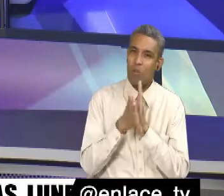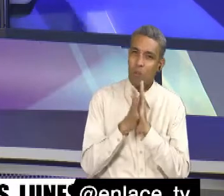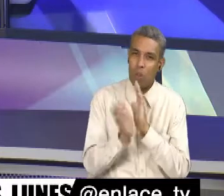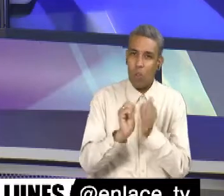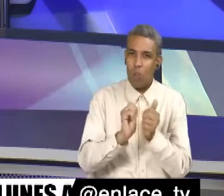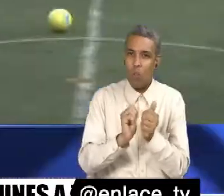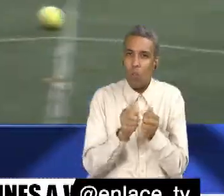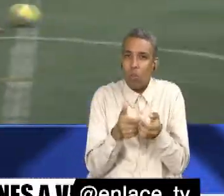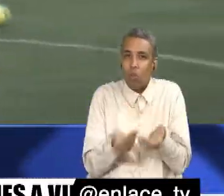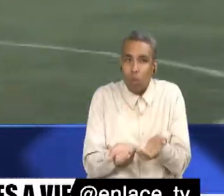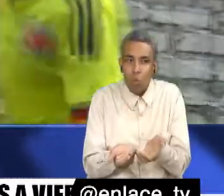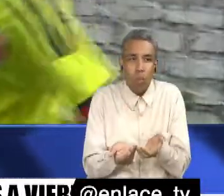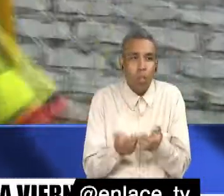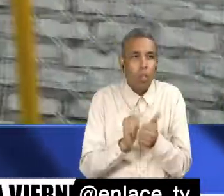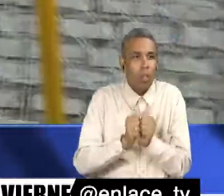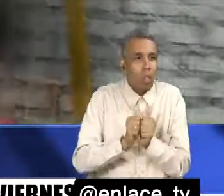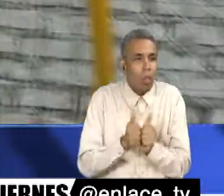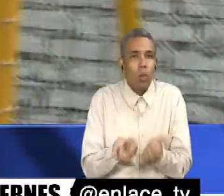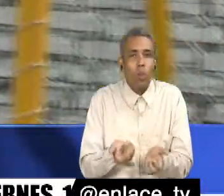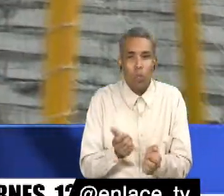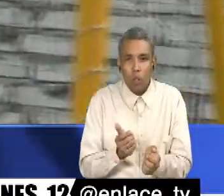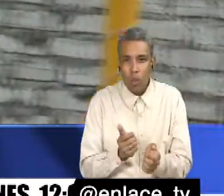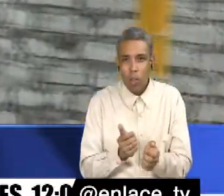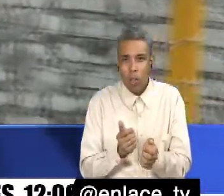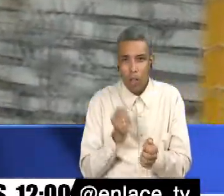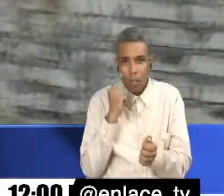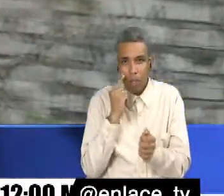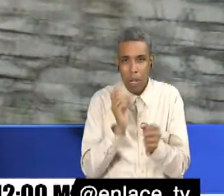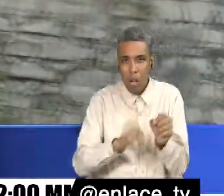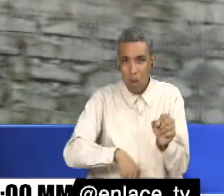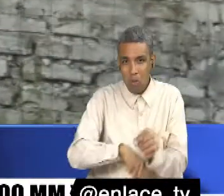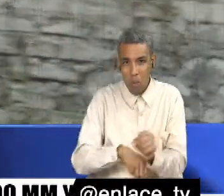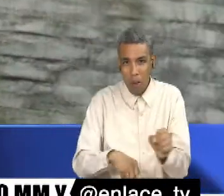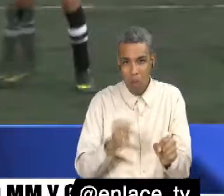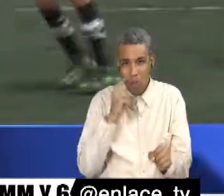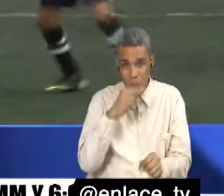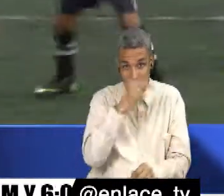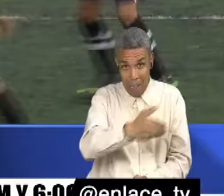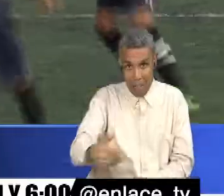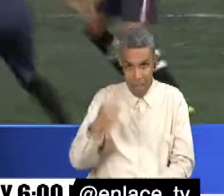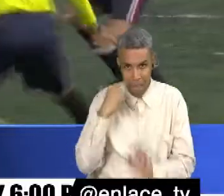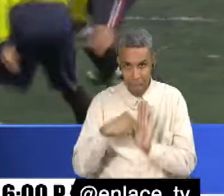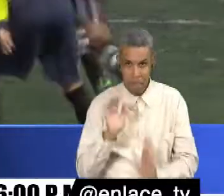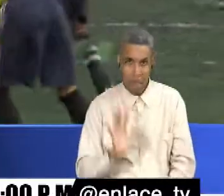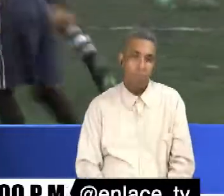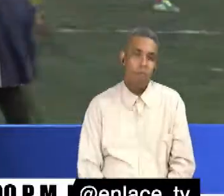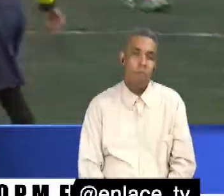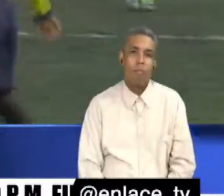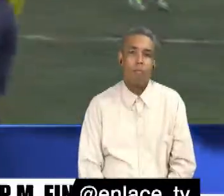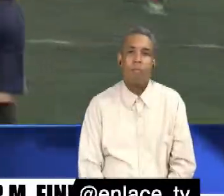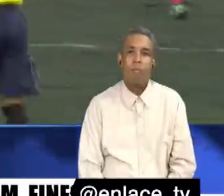información sobre los equipos que entraron a la ronda eliminatoria de la Copa Yogurcito. Ya regresamos.